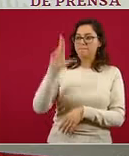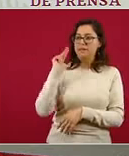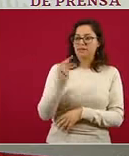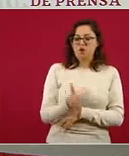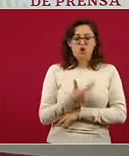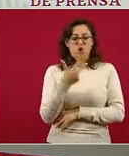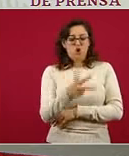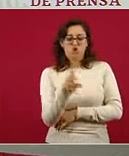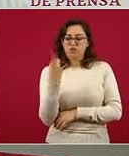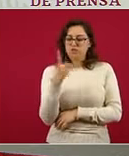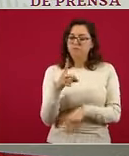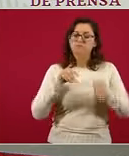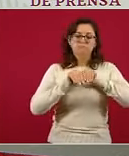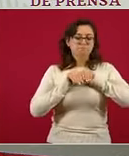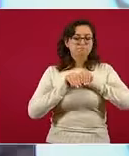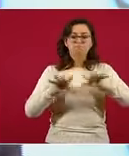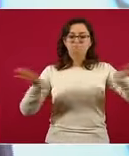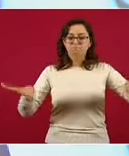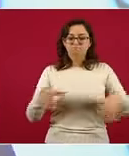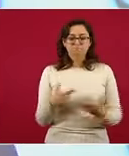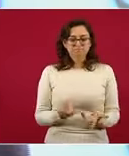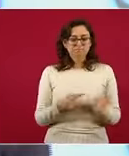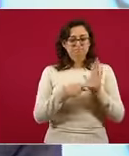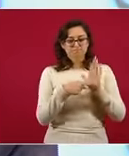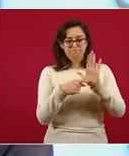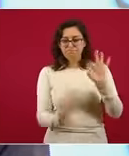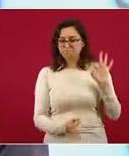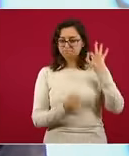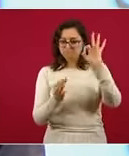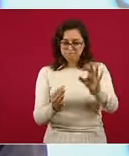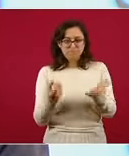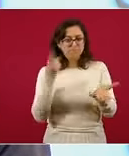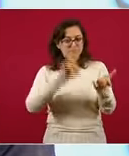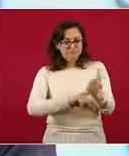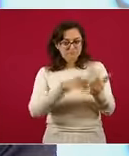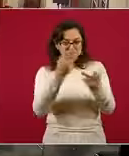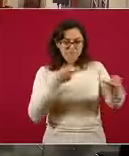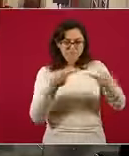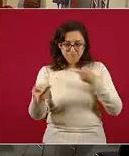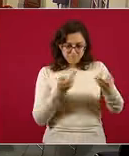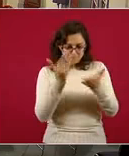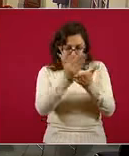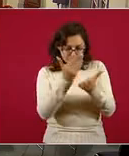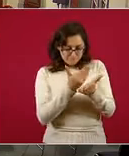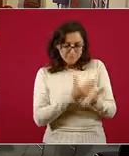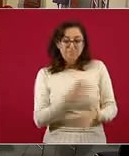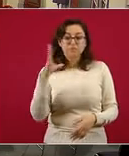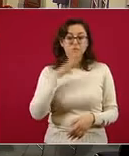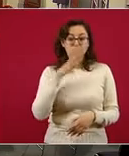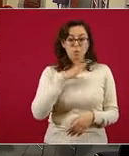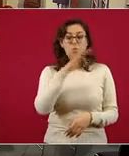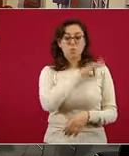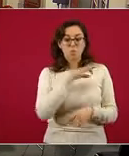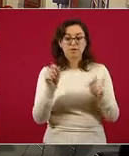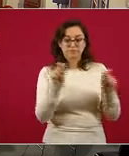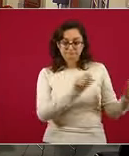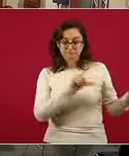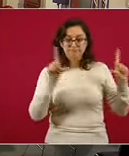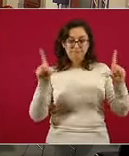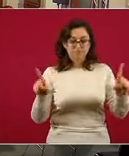de diciembre. En este documento, es más, si podemos poner, y aquí el doctor Cortés orienta, podemos mostrar cómo pueden